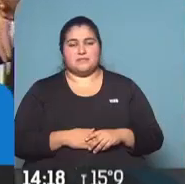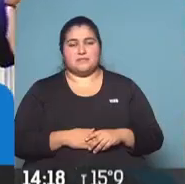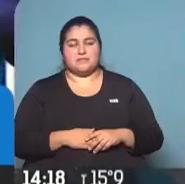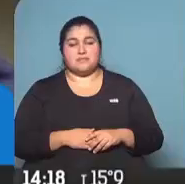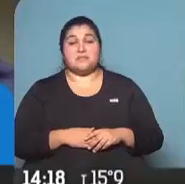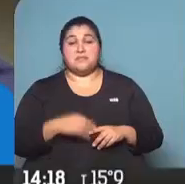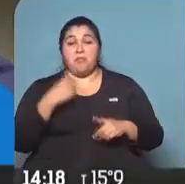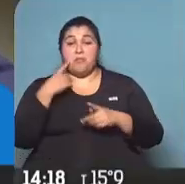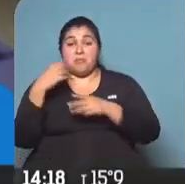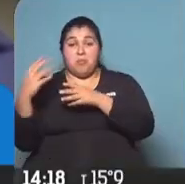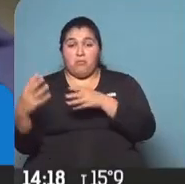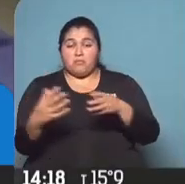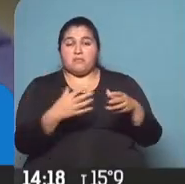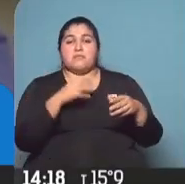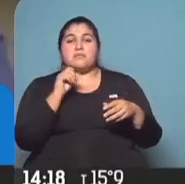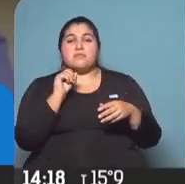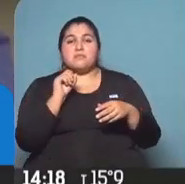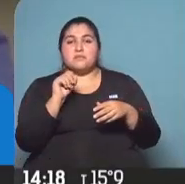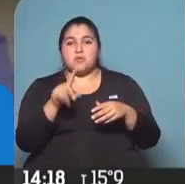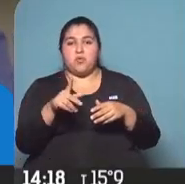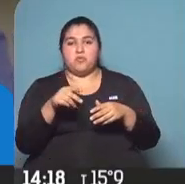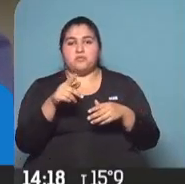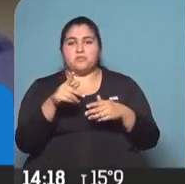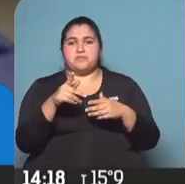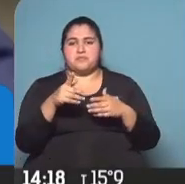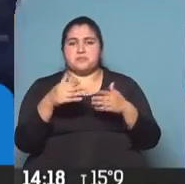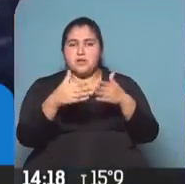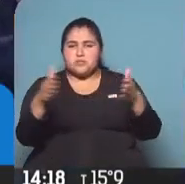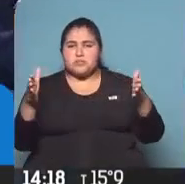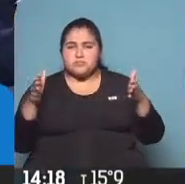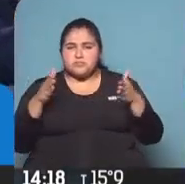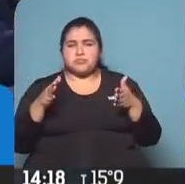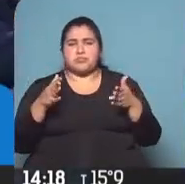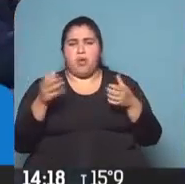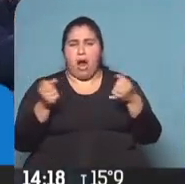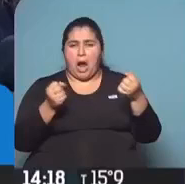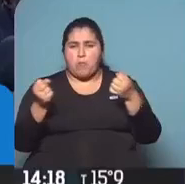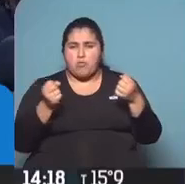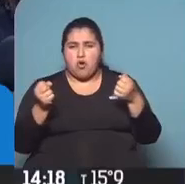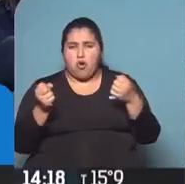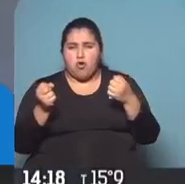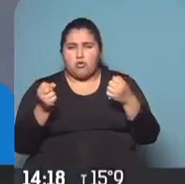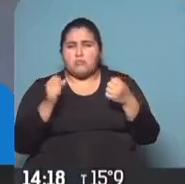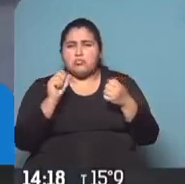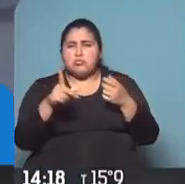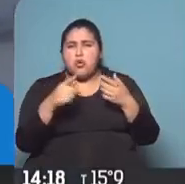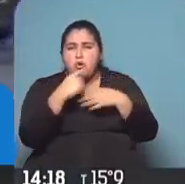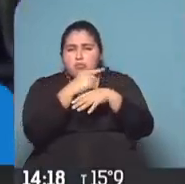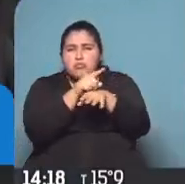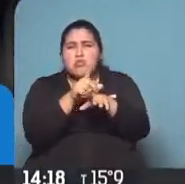en educación en ocasiones pocos por equipos de